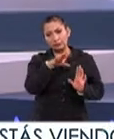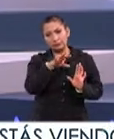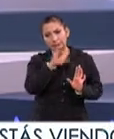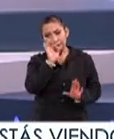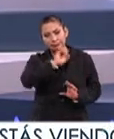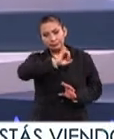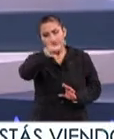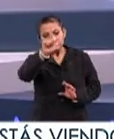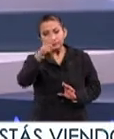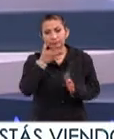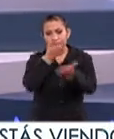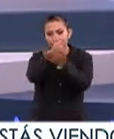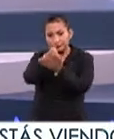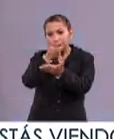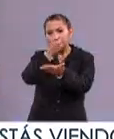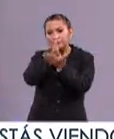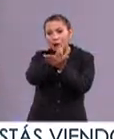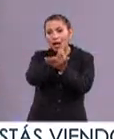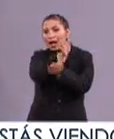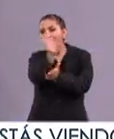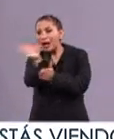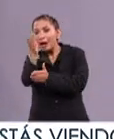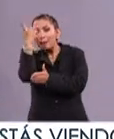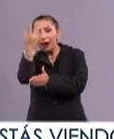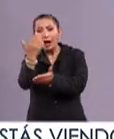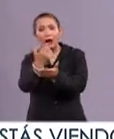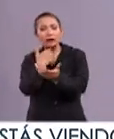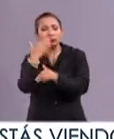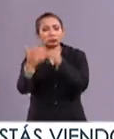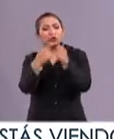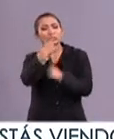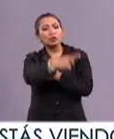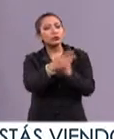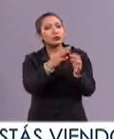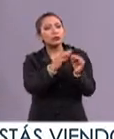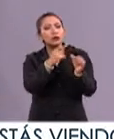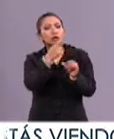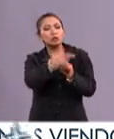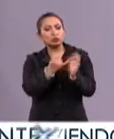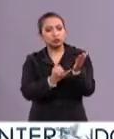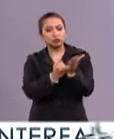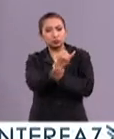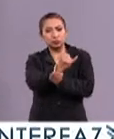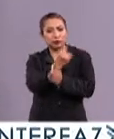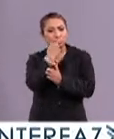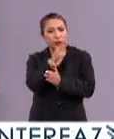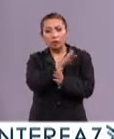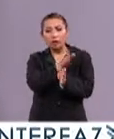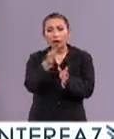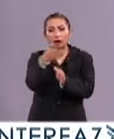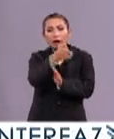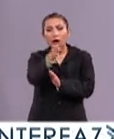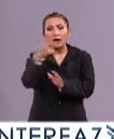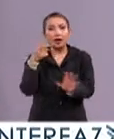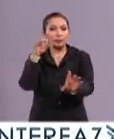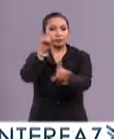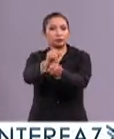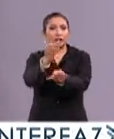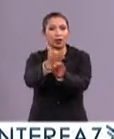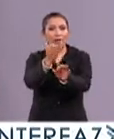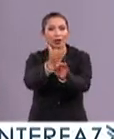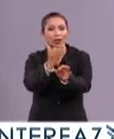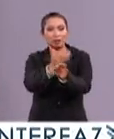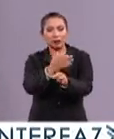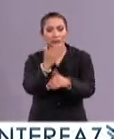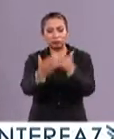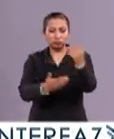elecciones profesionales y académicas y para tener estos logros, cuéntanos tú cómo te decidiste por seguir este camino hasta llegar a este tipo